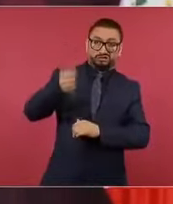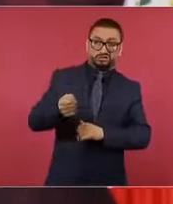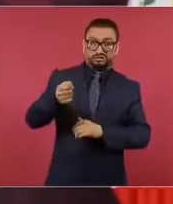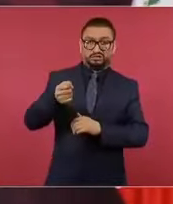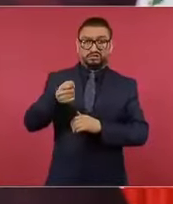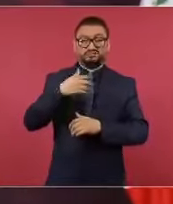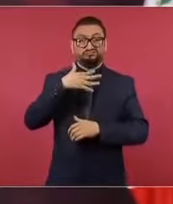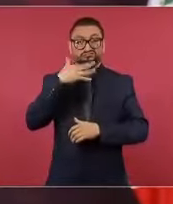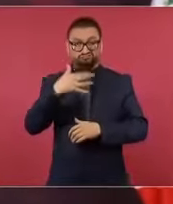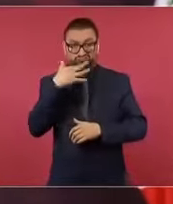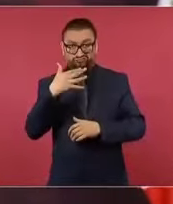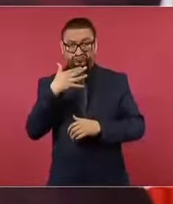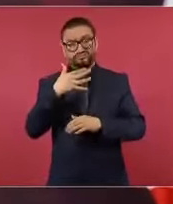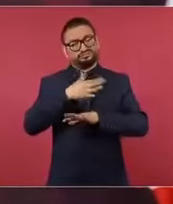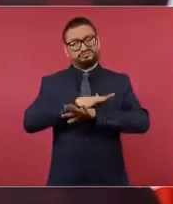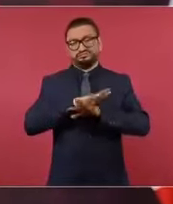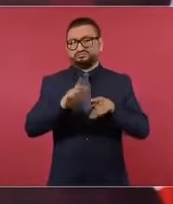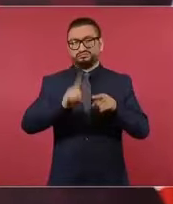corrupción.